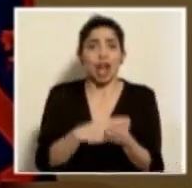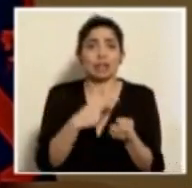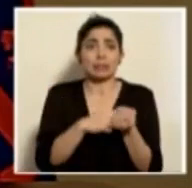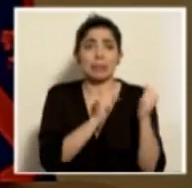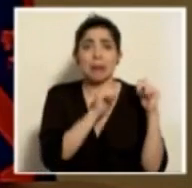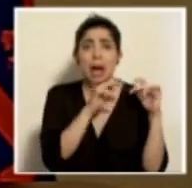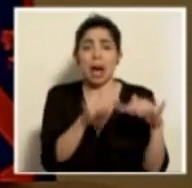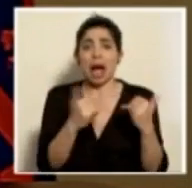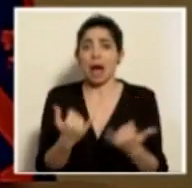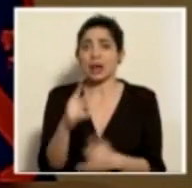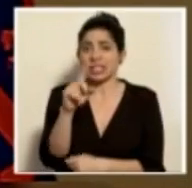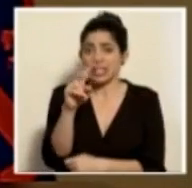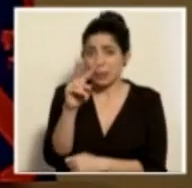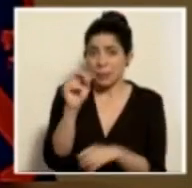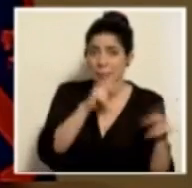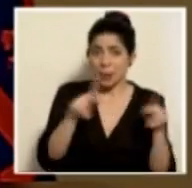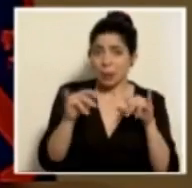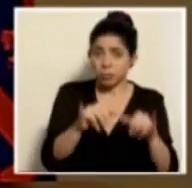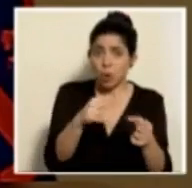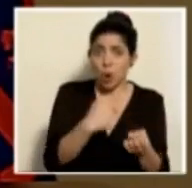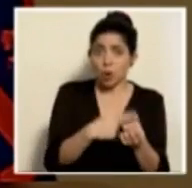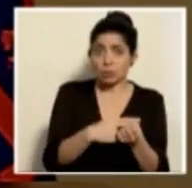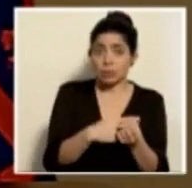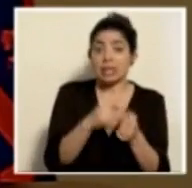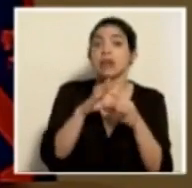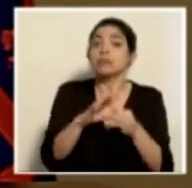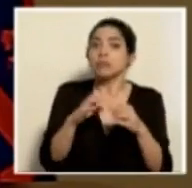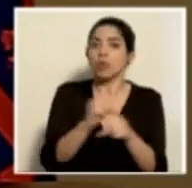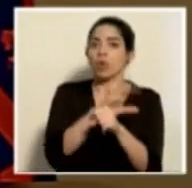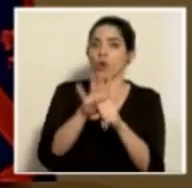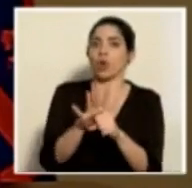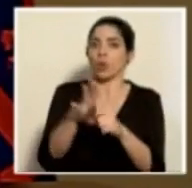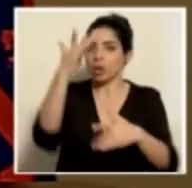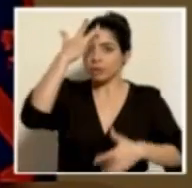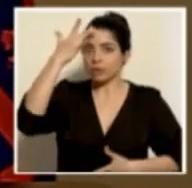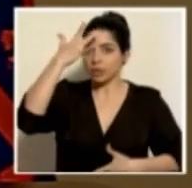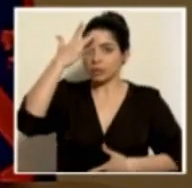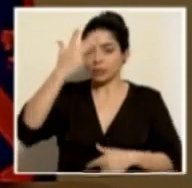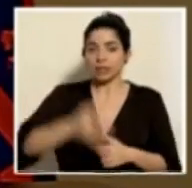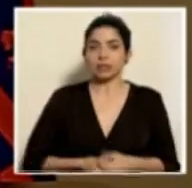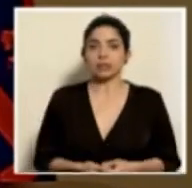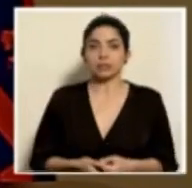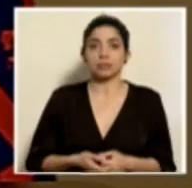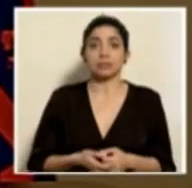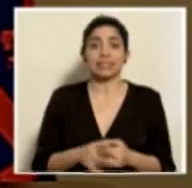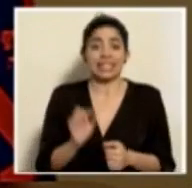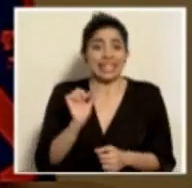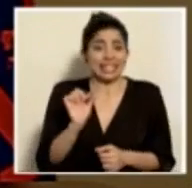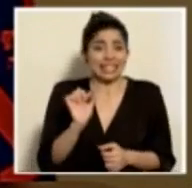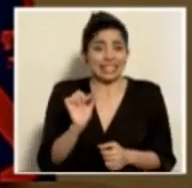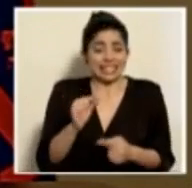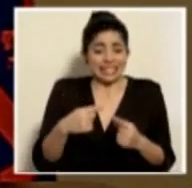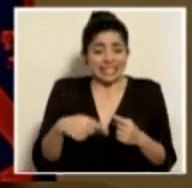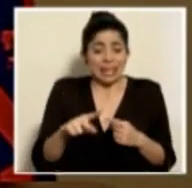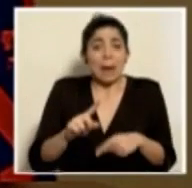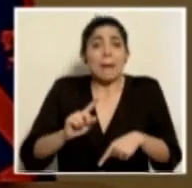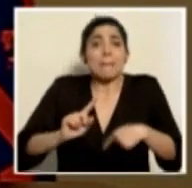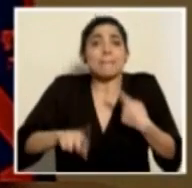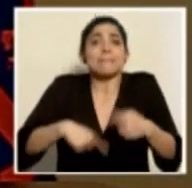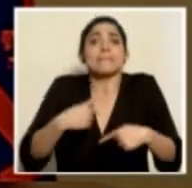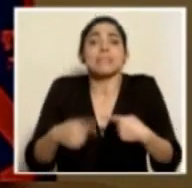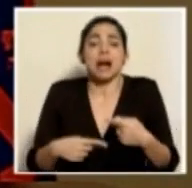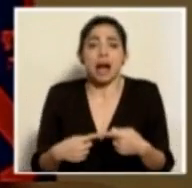con 120 hospitalizados por COVID-19. Estamos a punto de